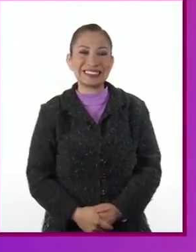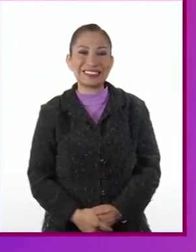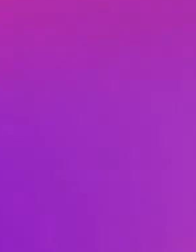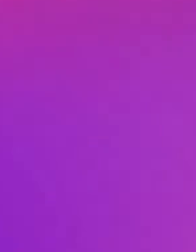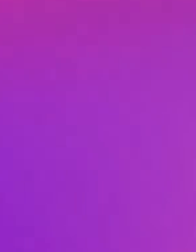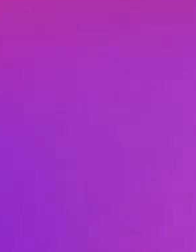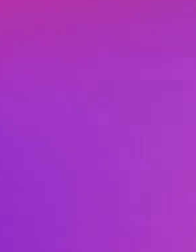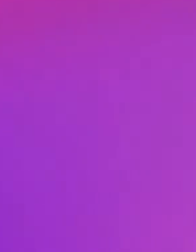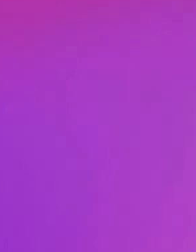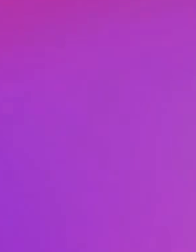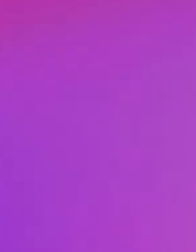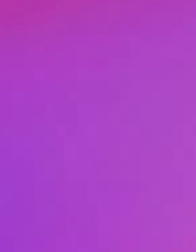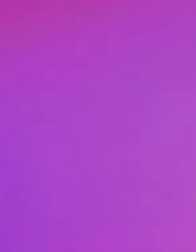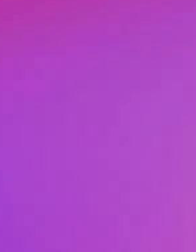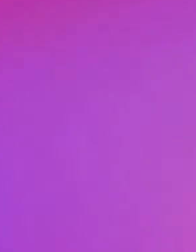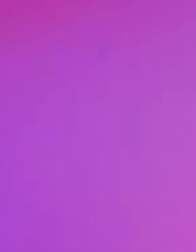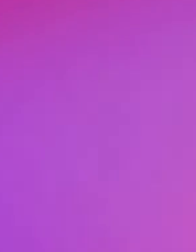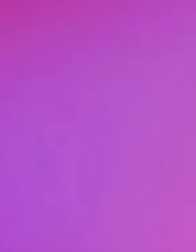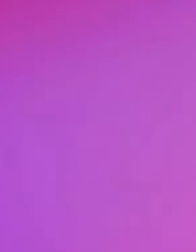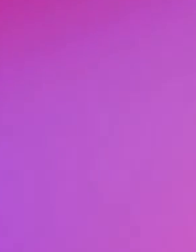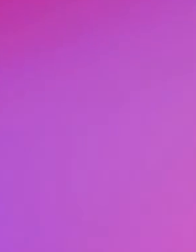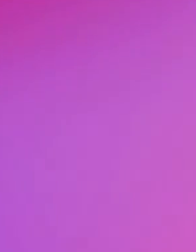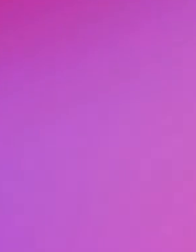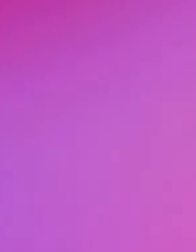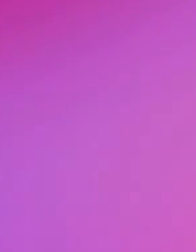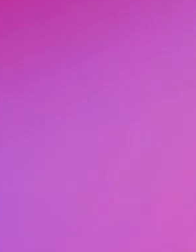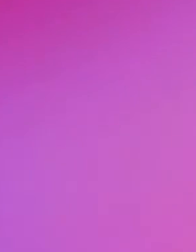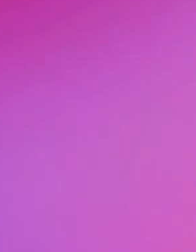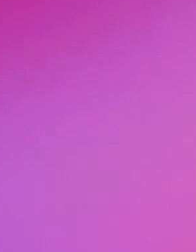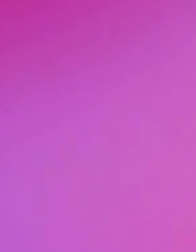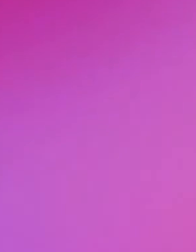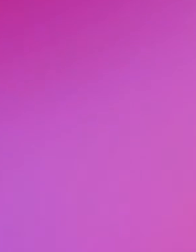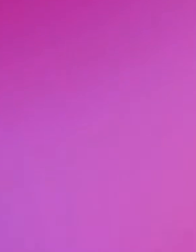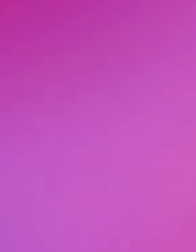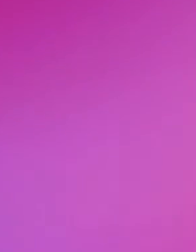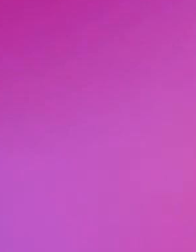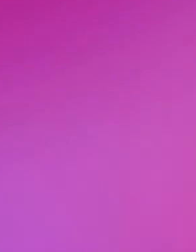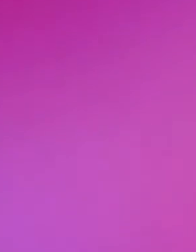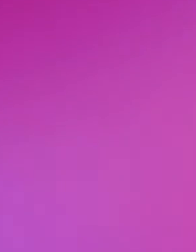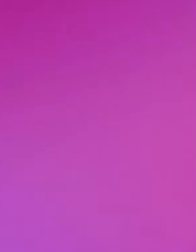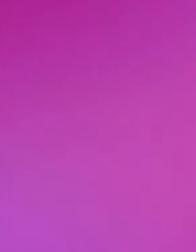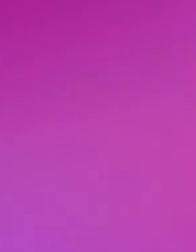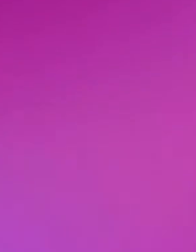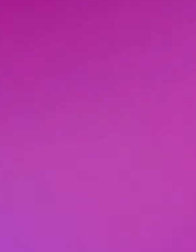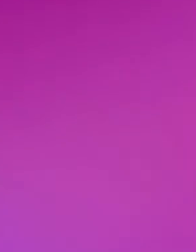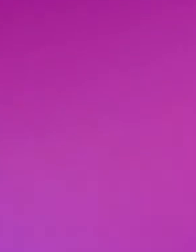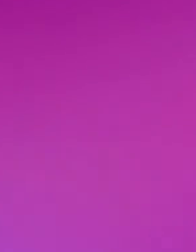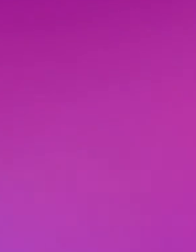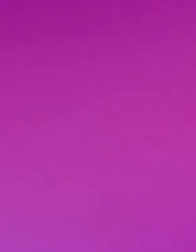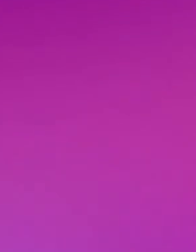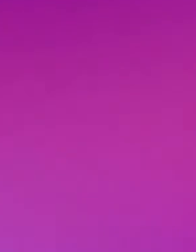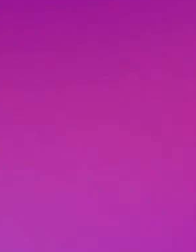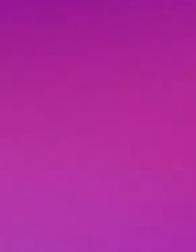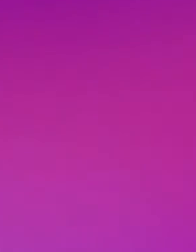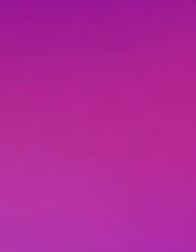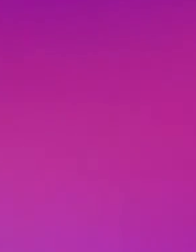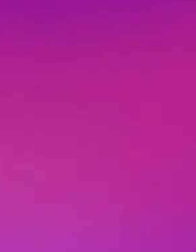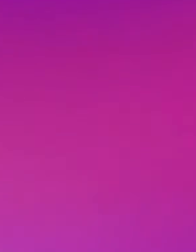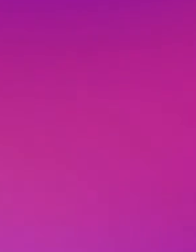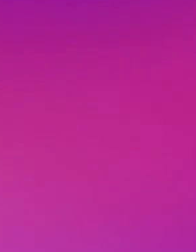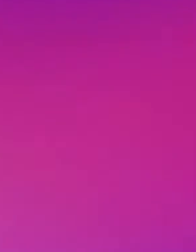Si tienes dudas o necesitas ayuda, llama al Centro de Apoyo Pedagógico a Distancia. El número de teléfono para secundaria es